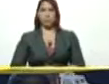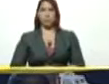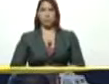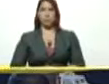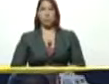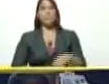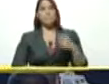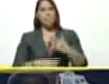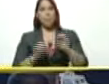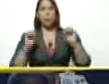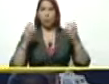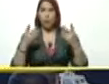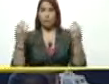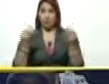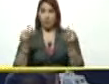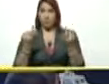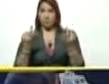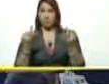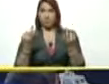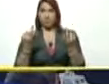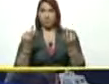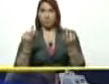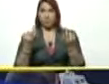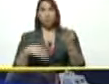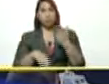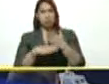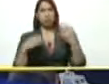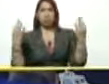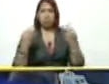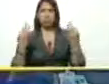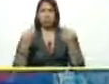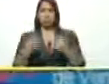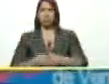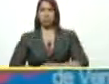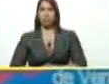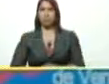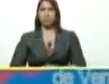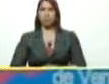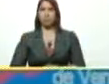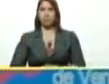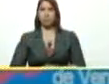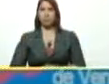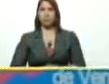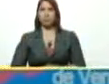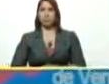Y lo vamos a lograr, ¿verdad? Lo vamos a lograr.